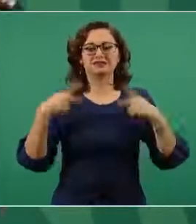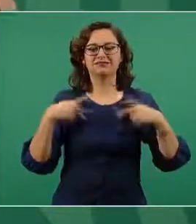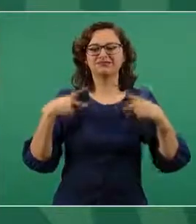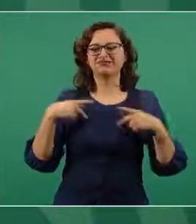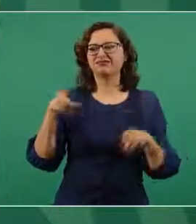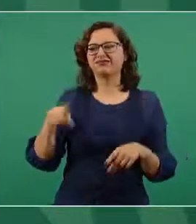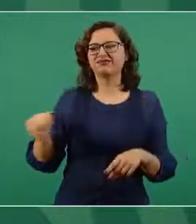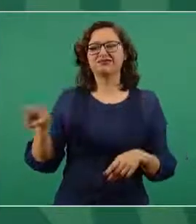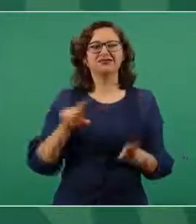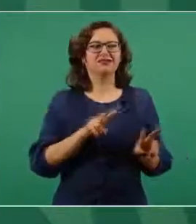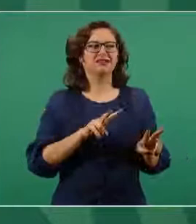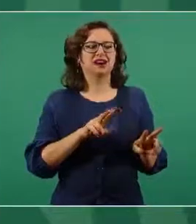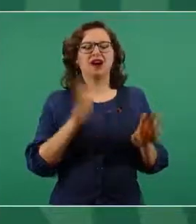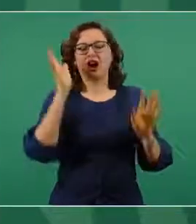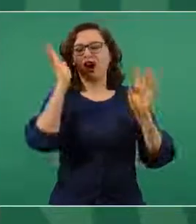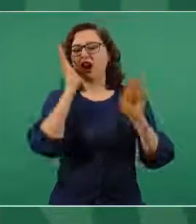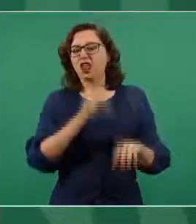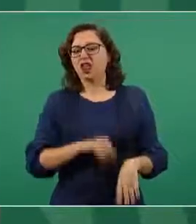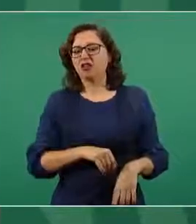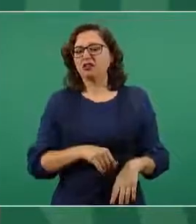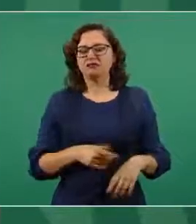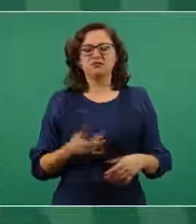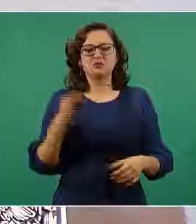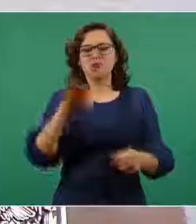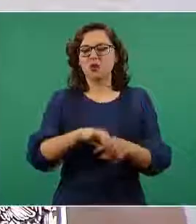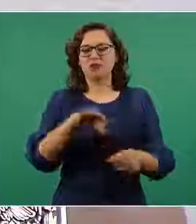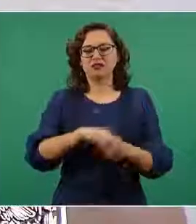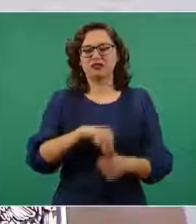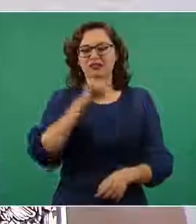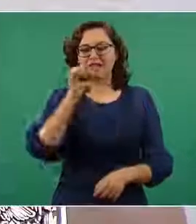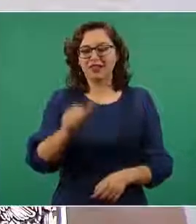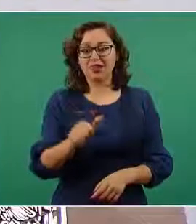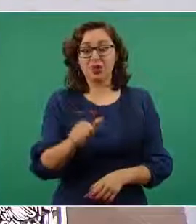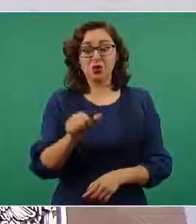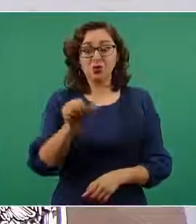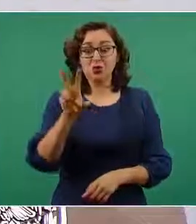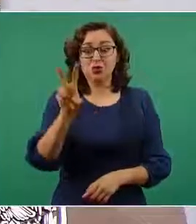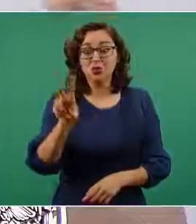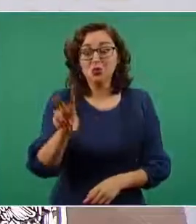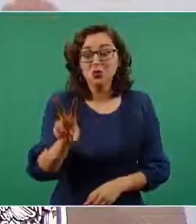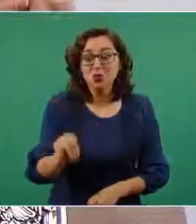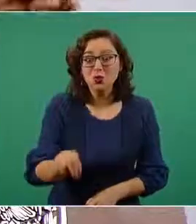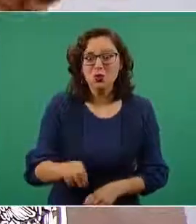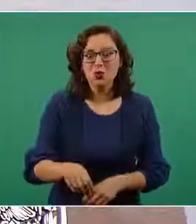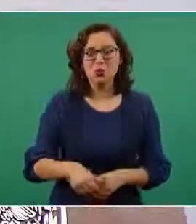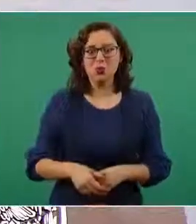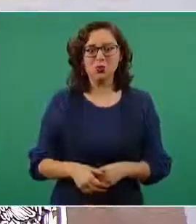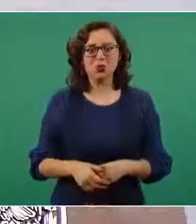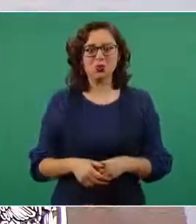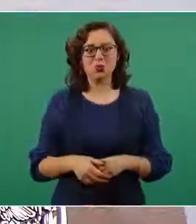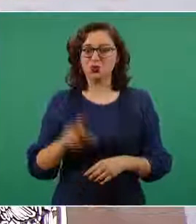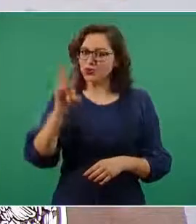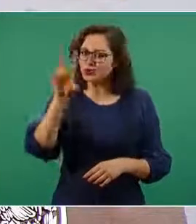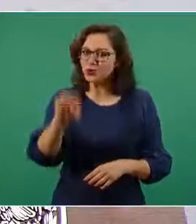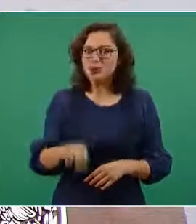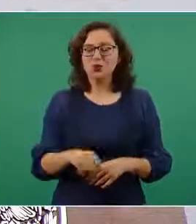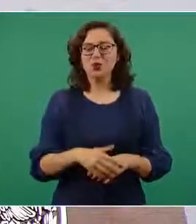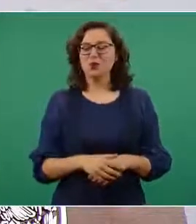y que no participe la gente. No, si los ciudadanos salen a